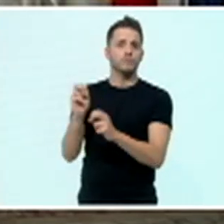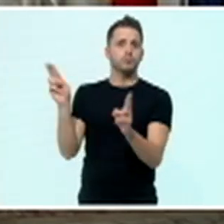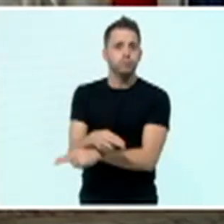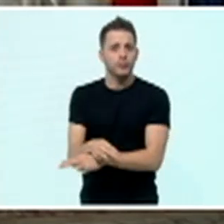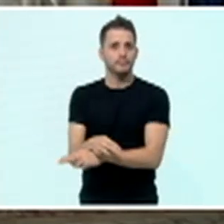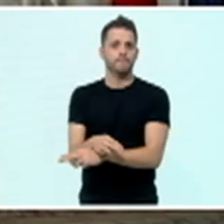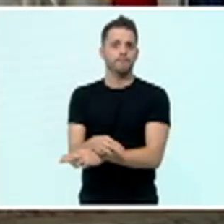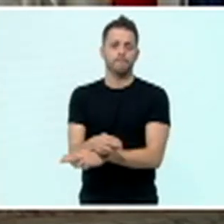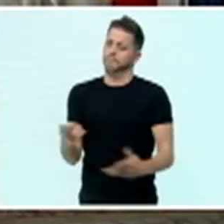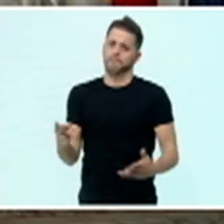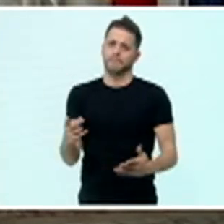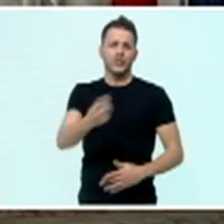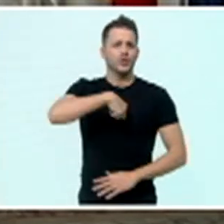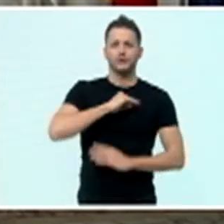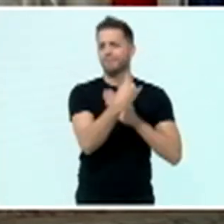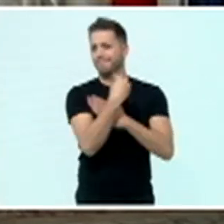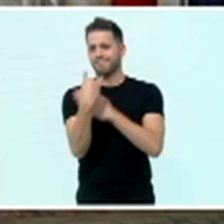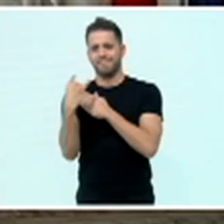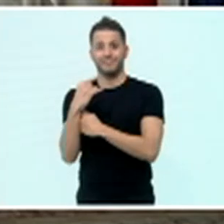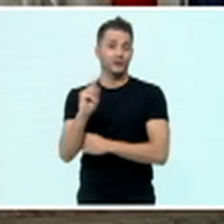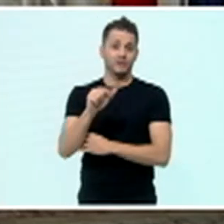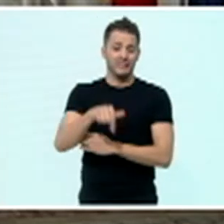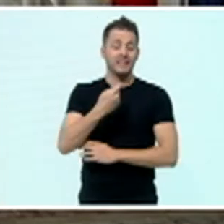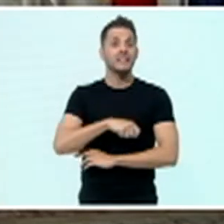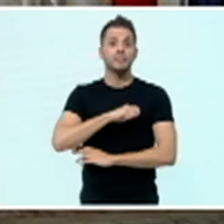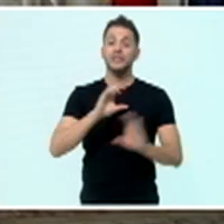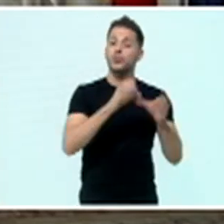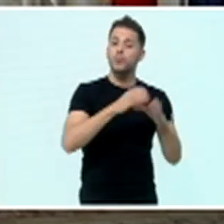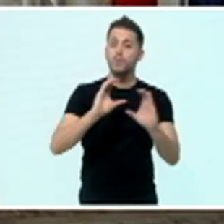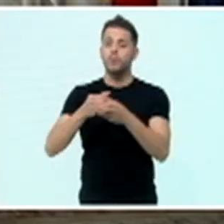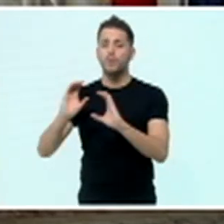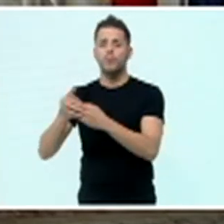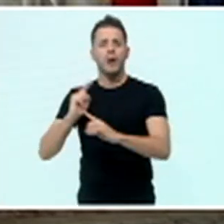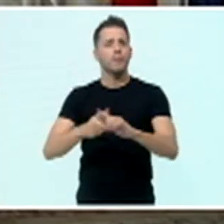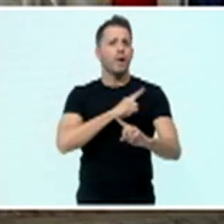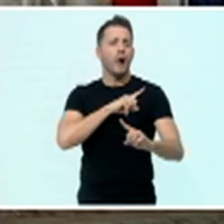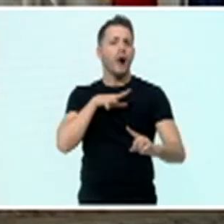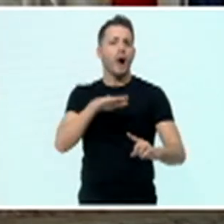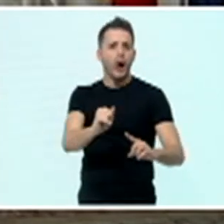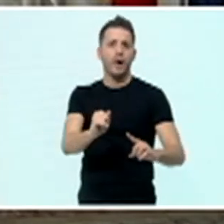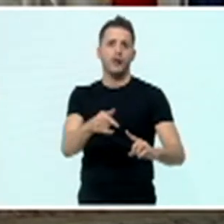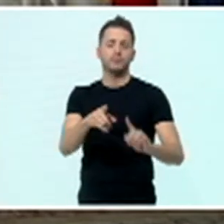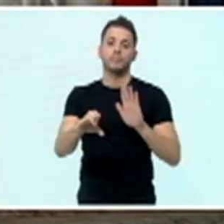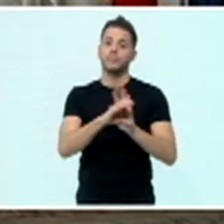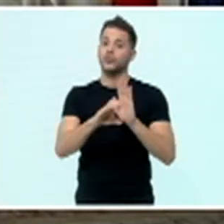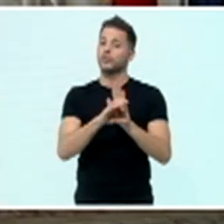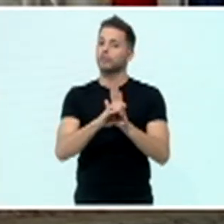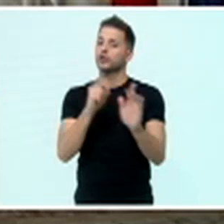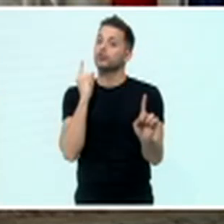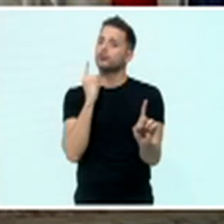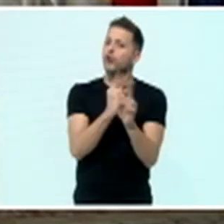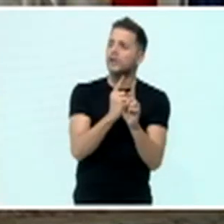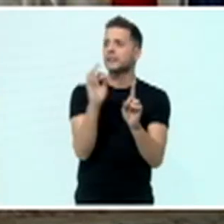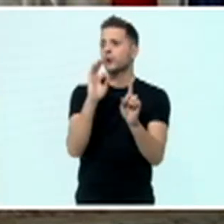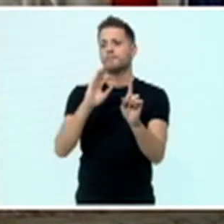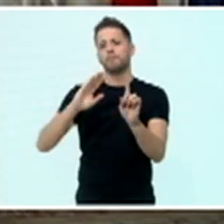Hay gente, algunas posiciones muy radicales en España, que buscan arañar la Constitución, que